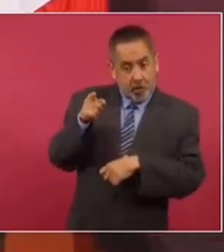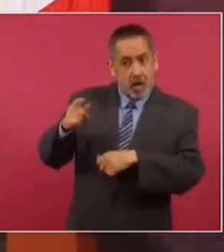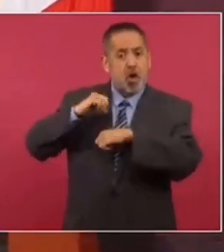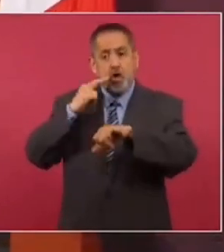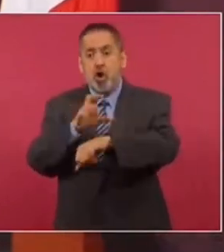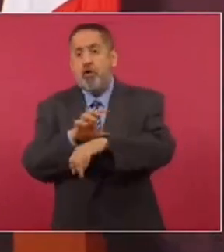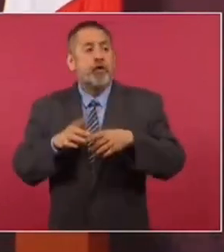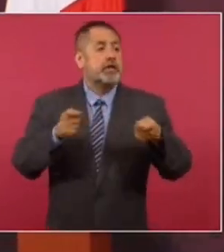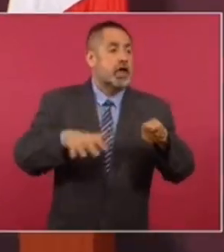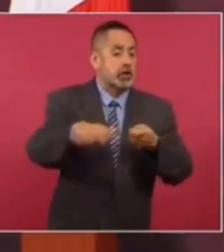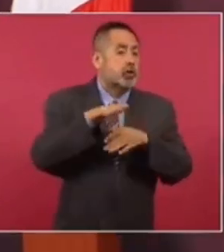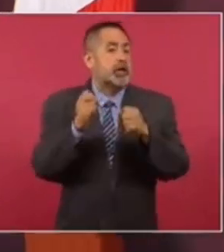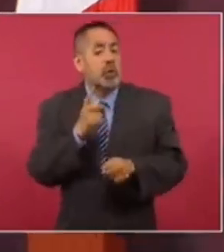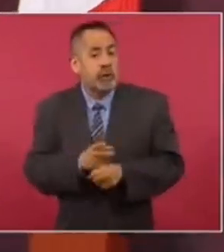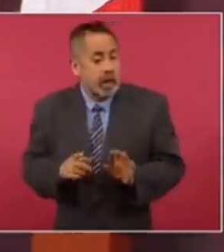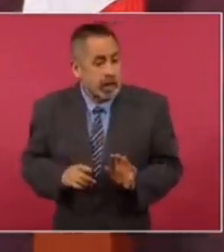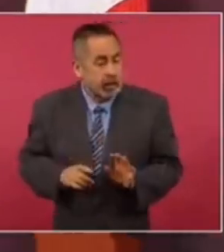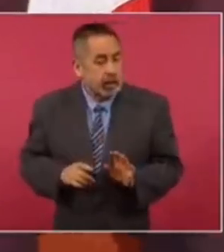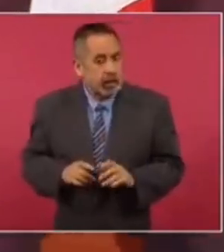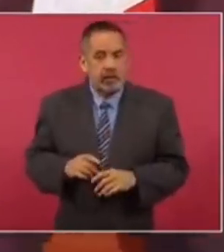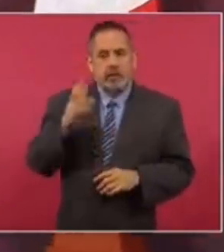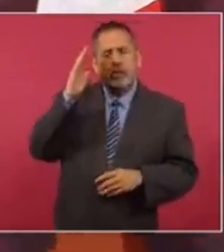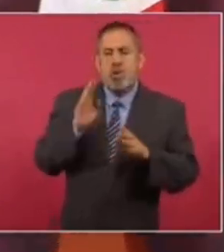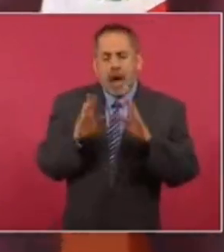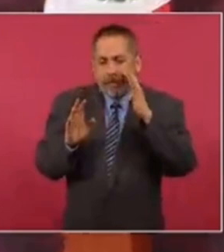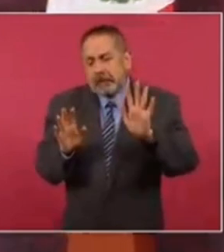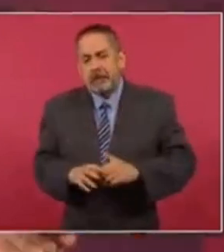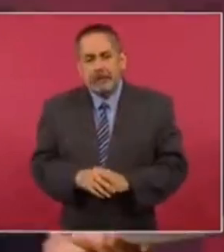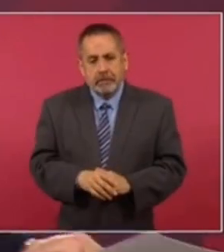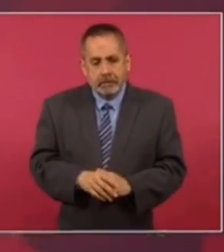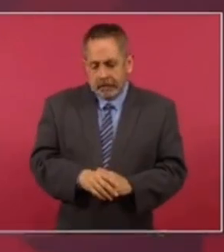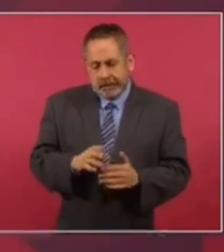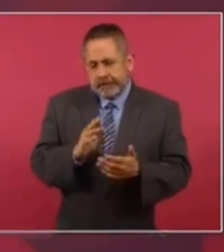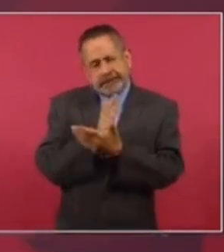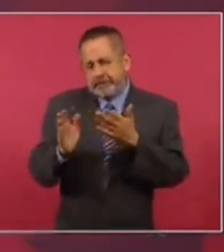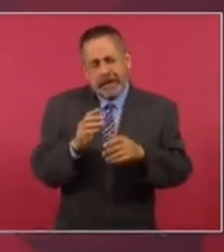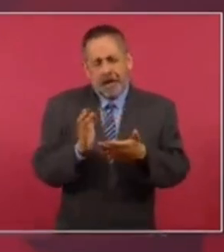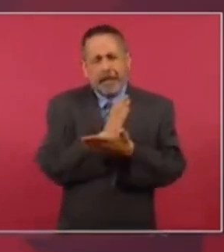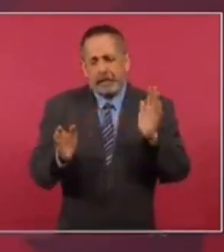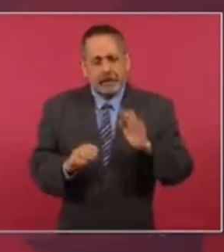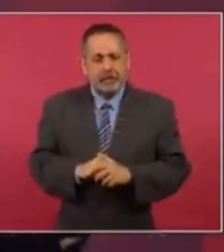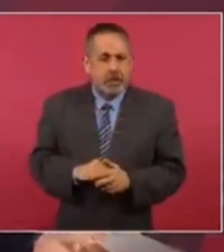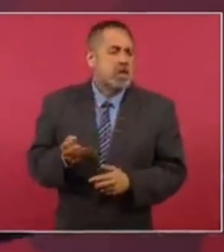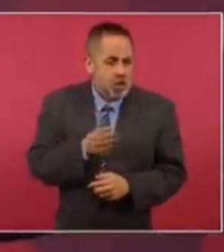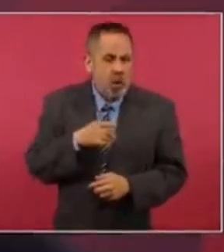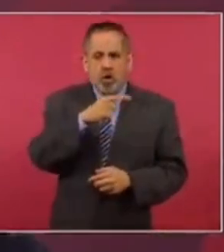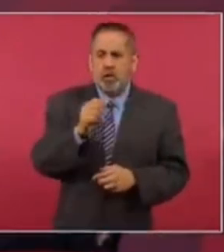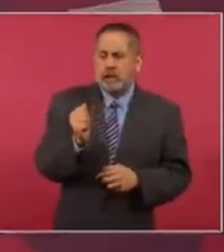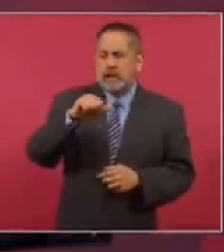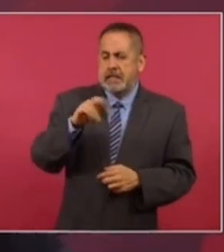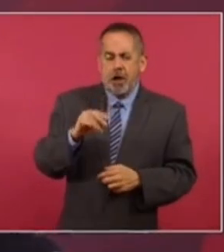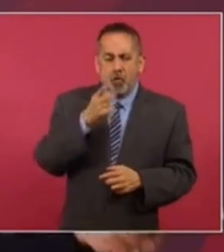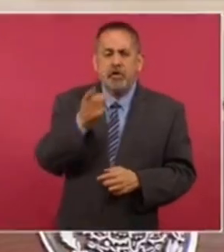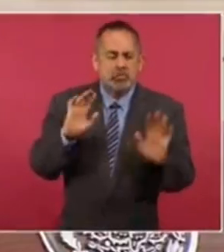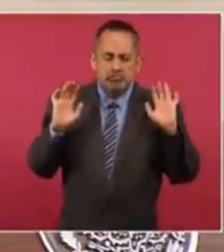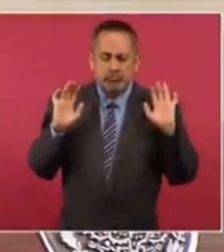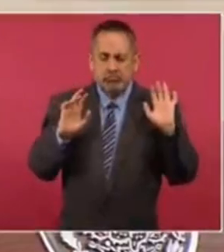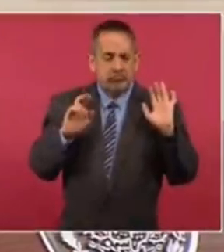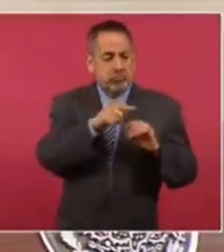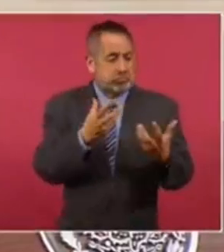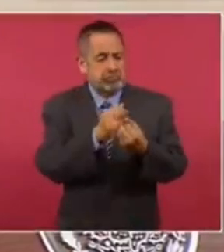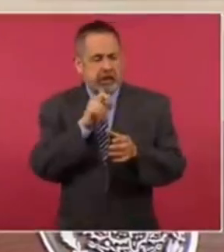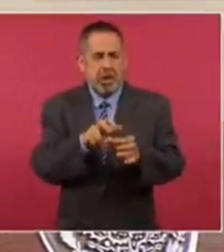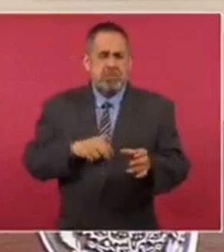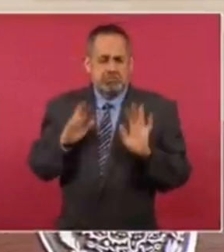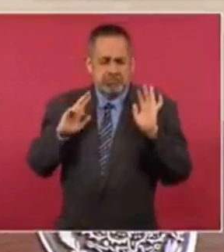la coordinación de los temas de seguridad en ese entonces. Pero pues eso es otra cosa. Qué bueno que él se deslinda de